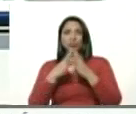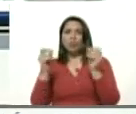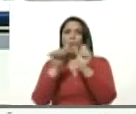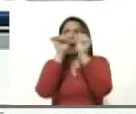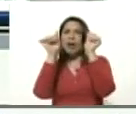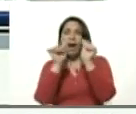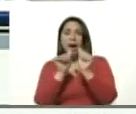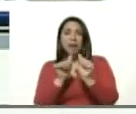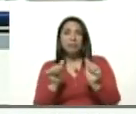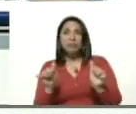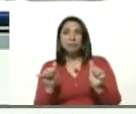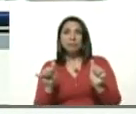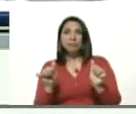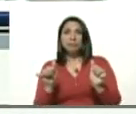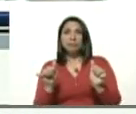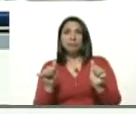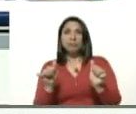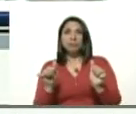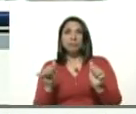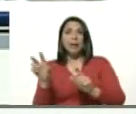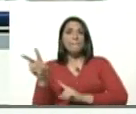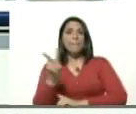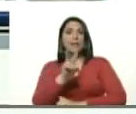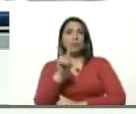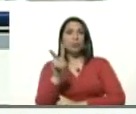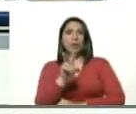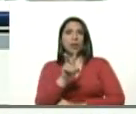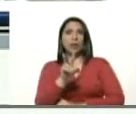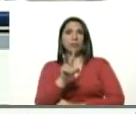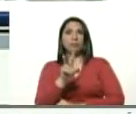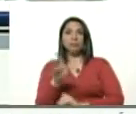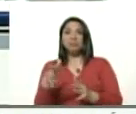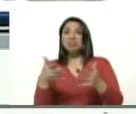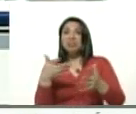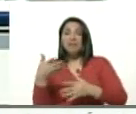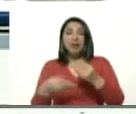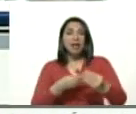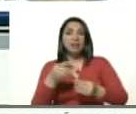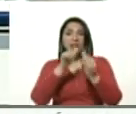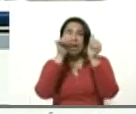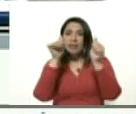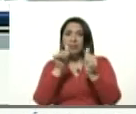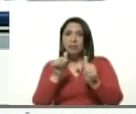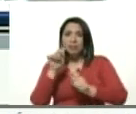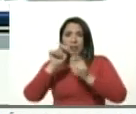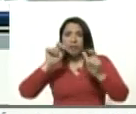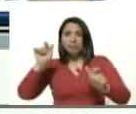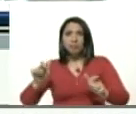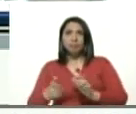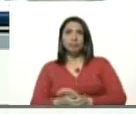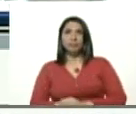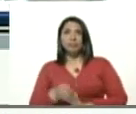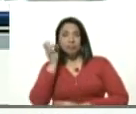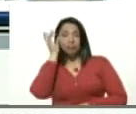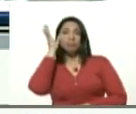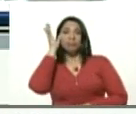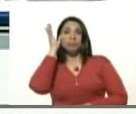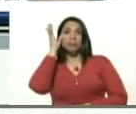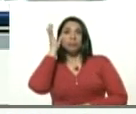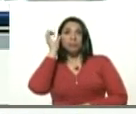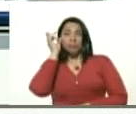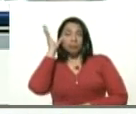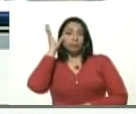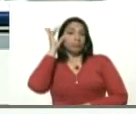artes de Venezuela? ¿Qué van a hacer los artistas? Crear,